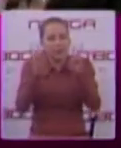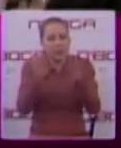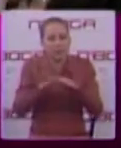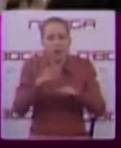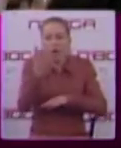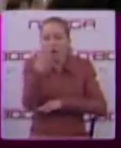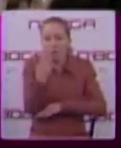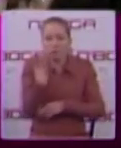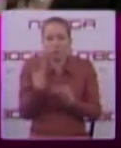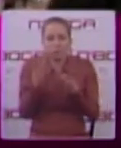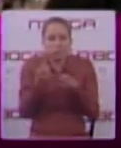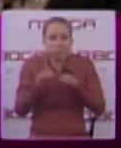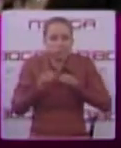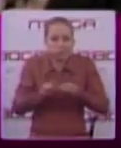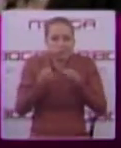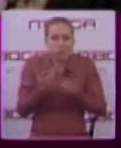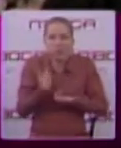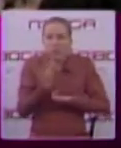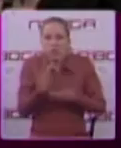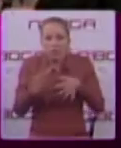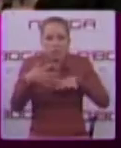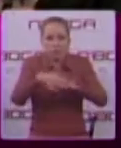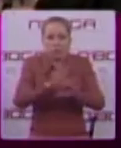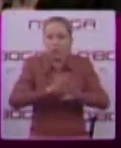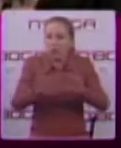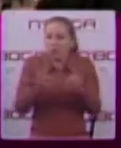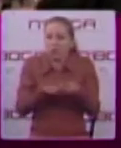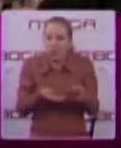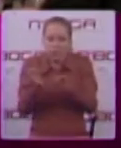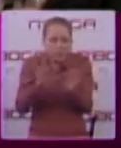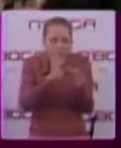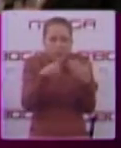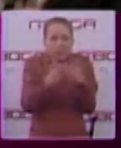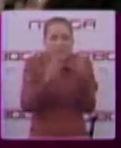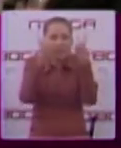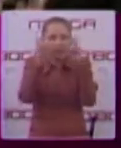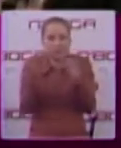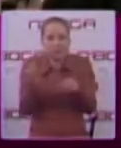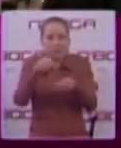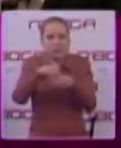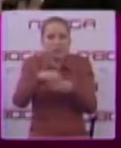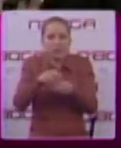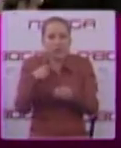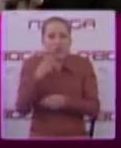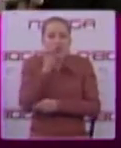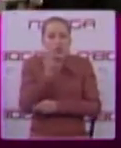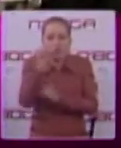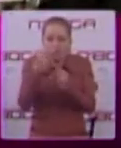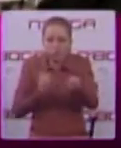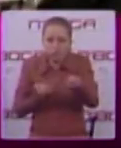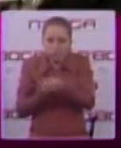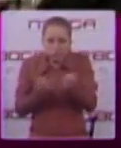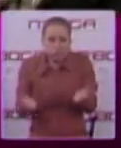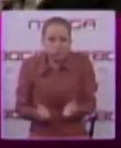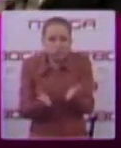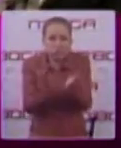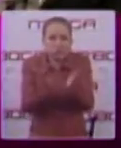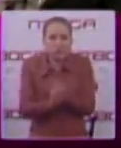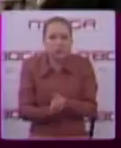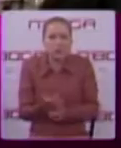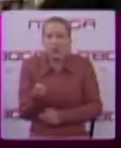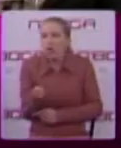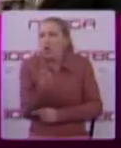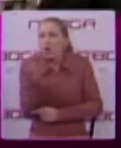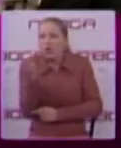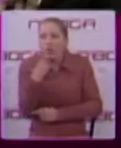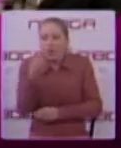decir, estamos tratando de integrar desde todos los aspectos de lo que es el turismo para poder potenciar, no solamente a